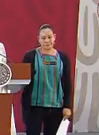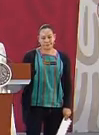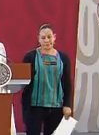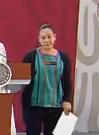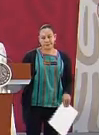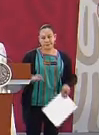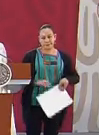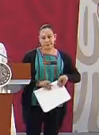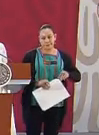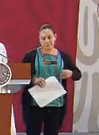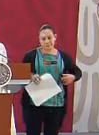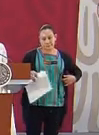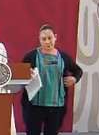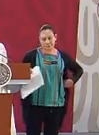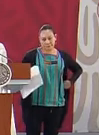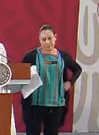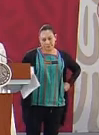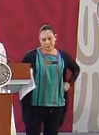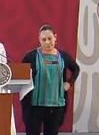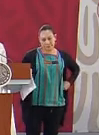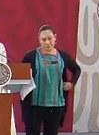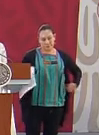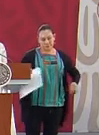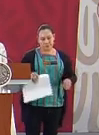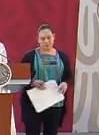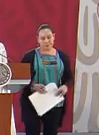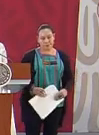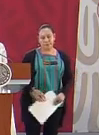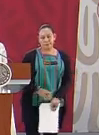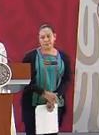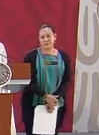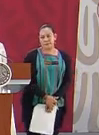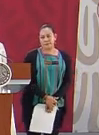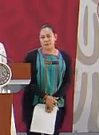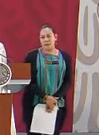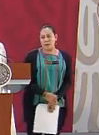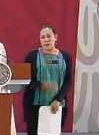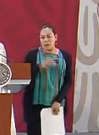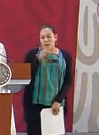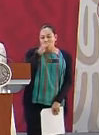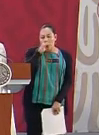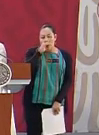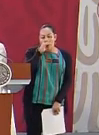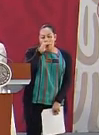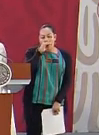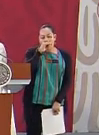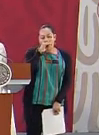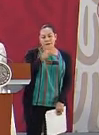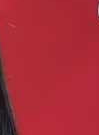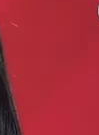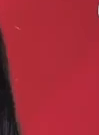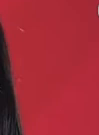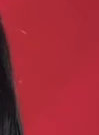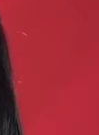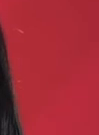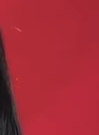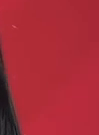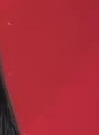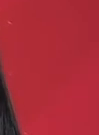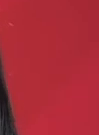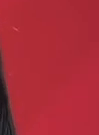compete es el bienestar de las niñas y los niños. Ese es el tema. Lo demás, si ha sido así,